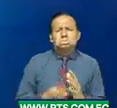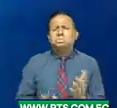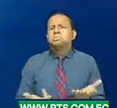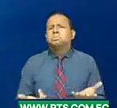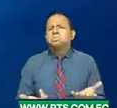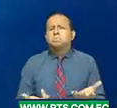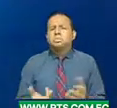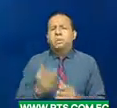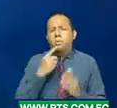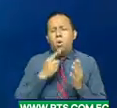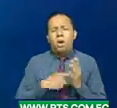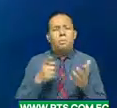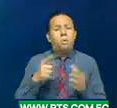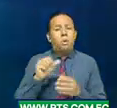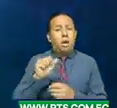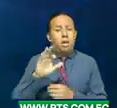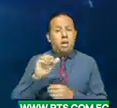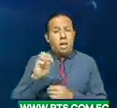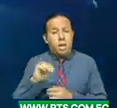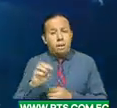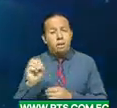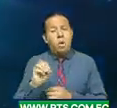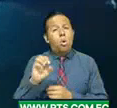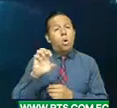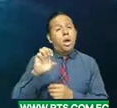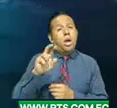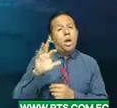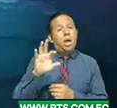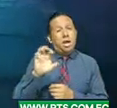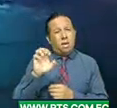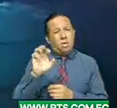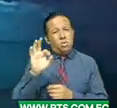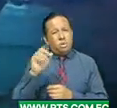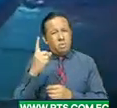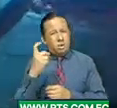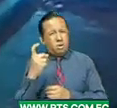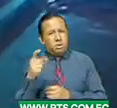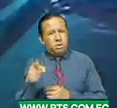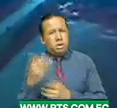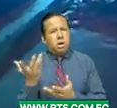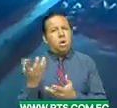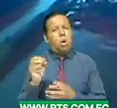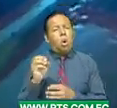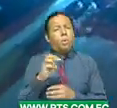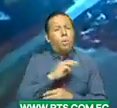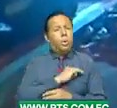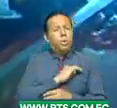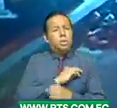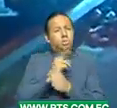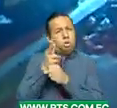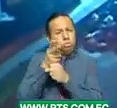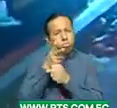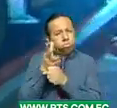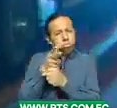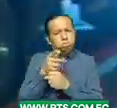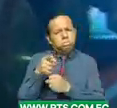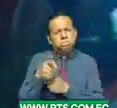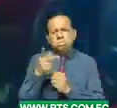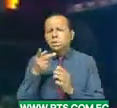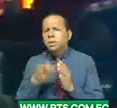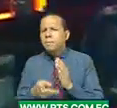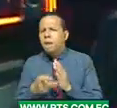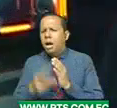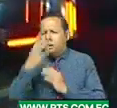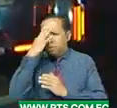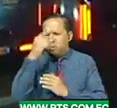las instituciones como la ATM o el EQ911 o la Corporación de la Seguridad Ciudadana de Guayaquil, que exactamente